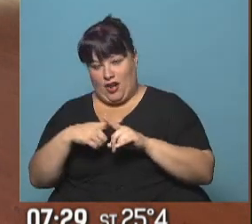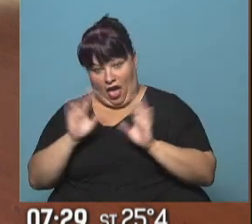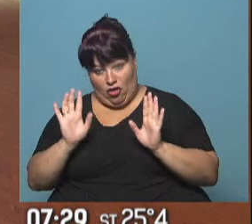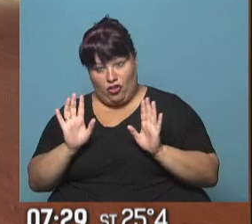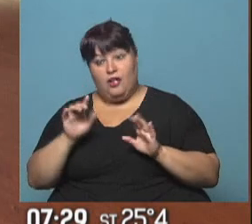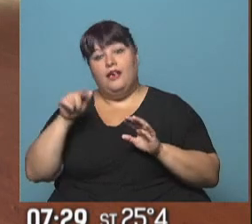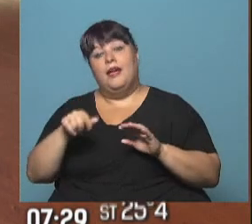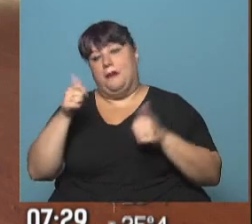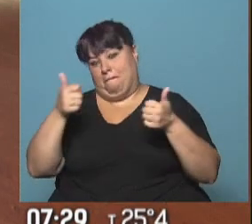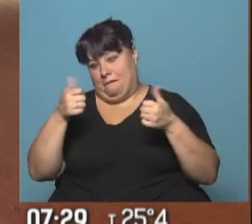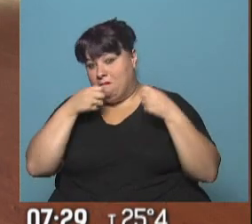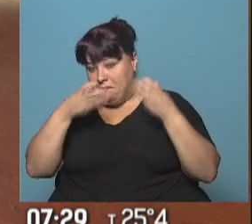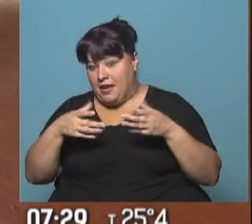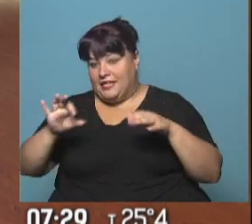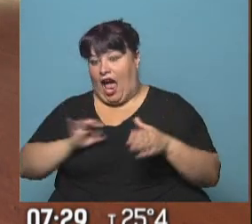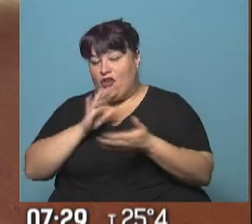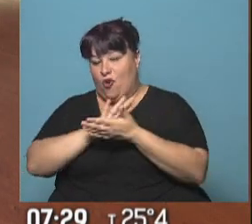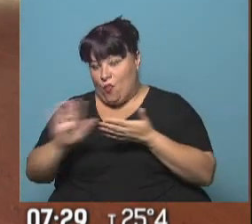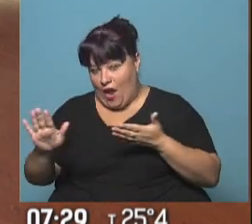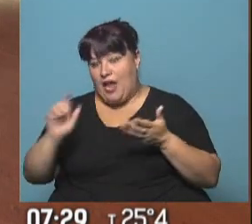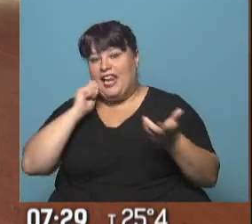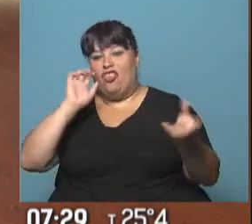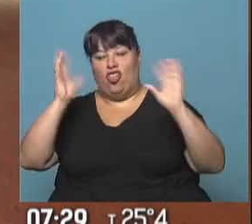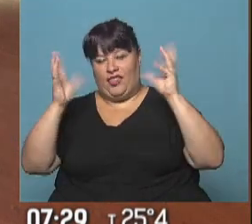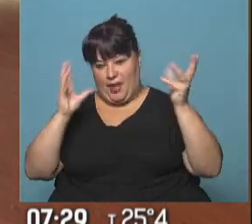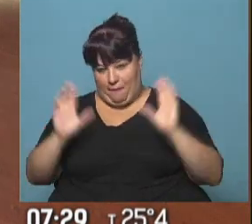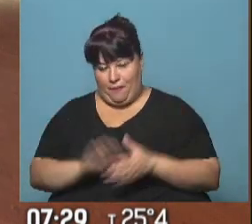grados, ideales para comenzar el año nuevo con buenas condiciones meteorológicas.